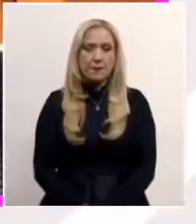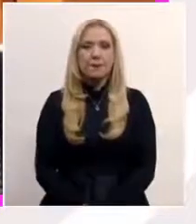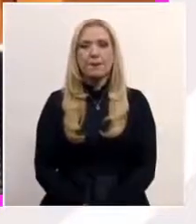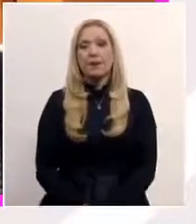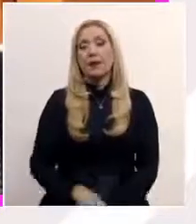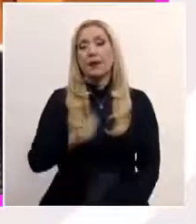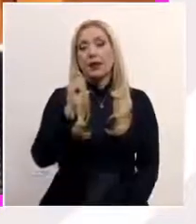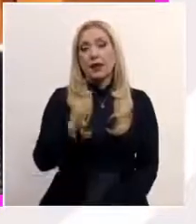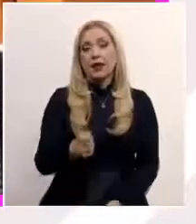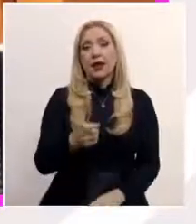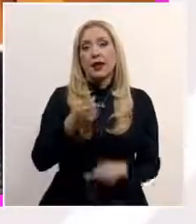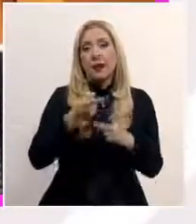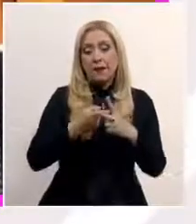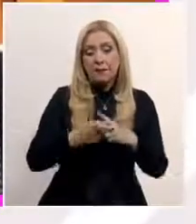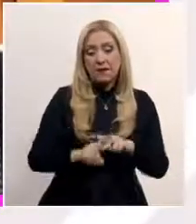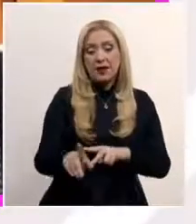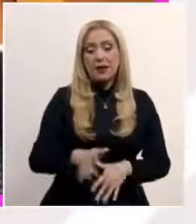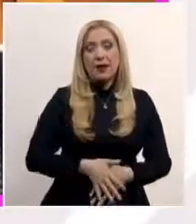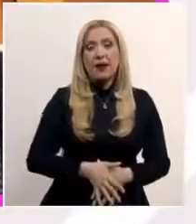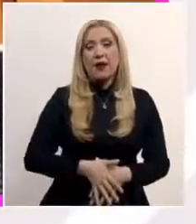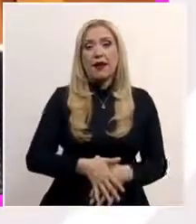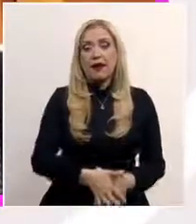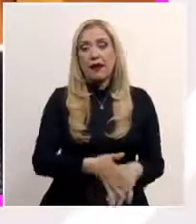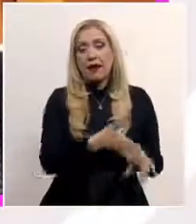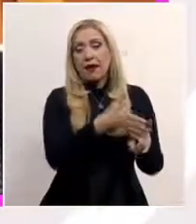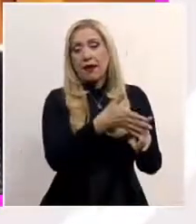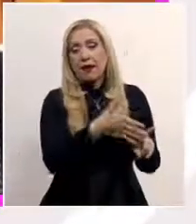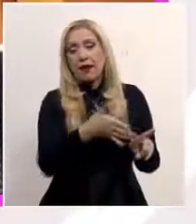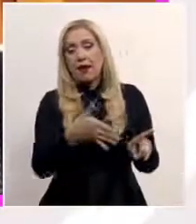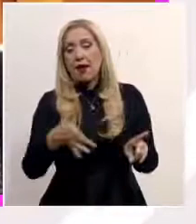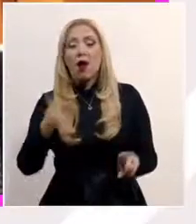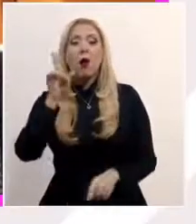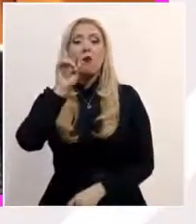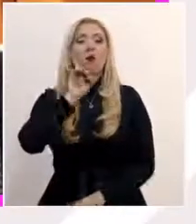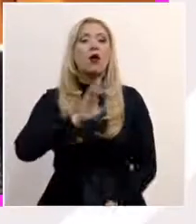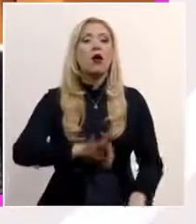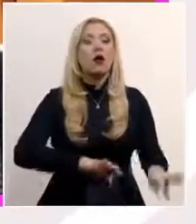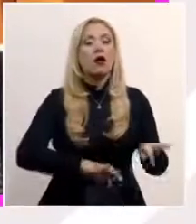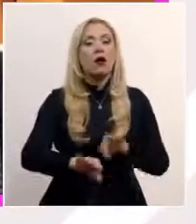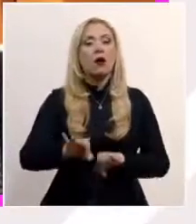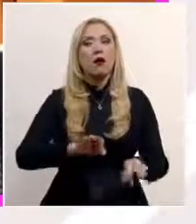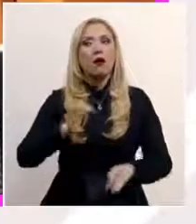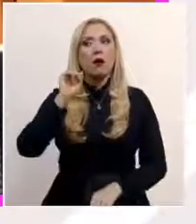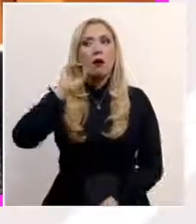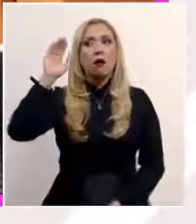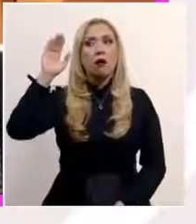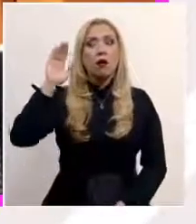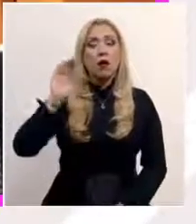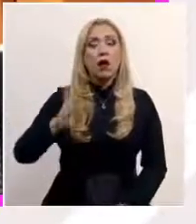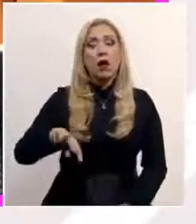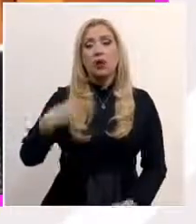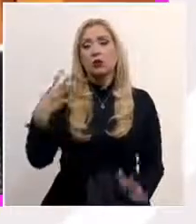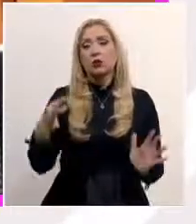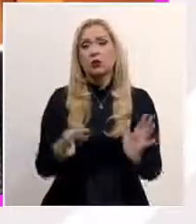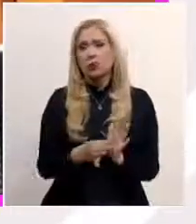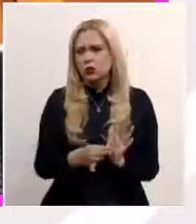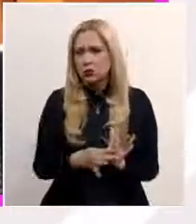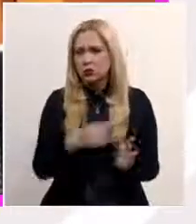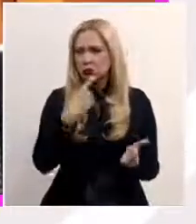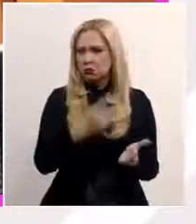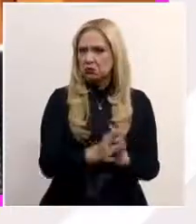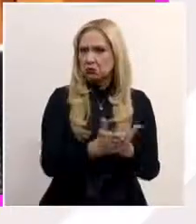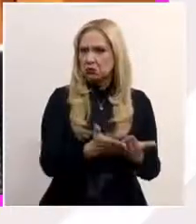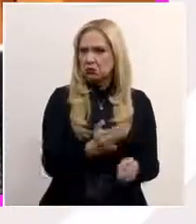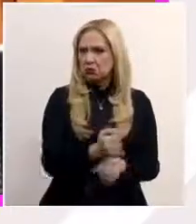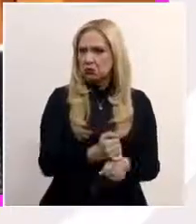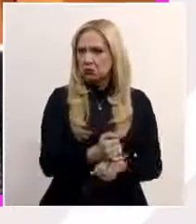embarazo hasta el inicio de la participación laboral de las mujeres decrece en 14 puntos porcentuales. Para